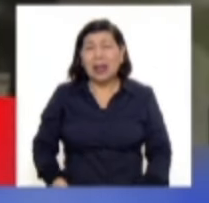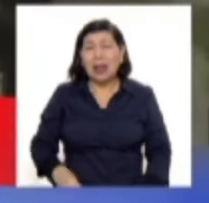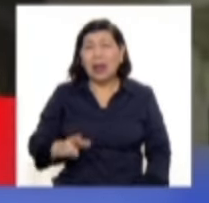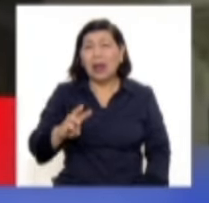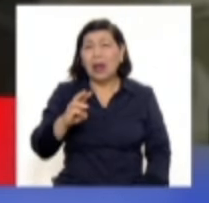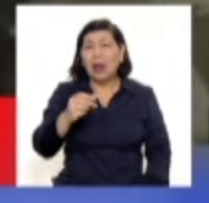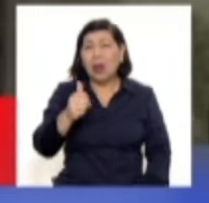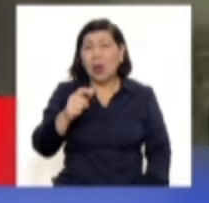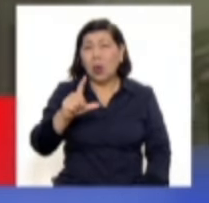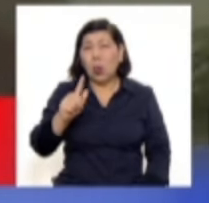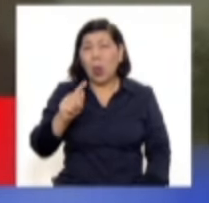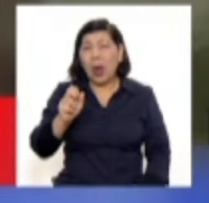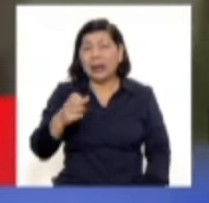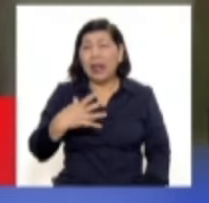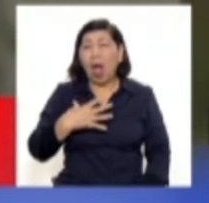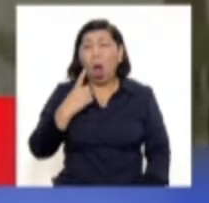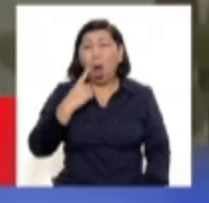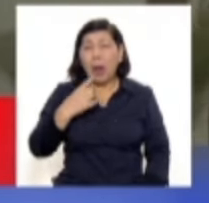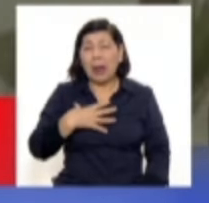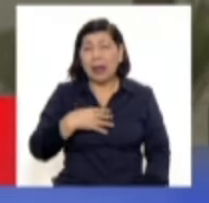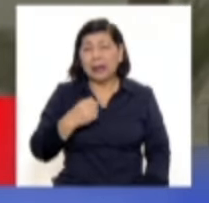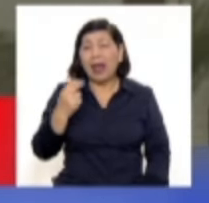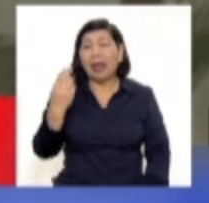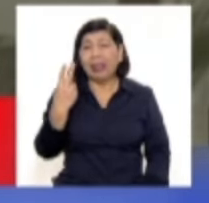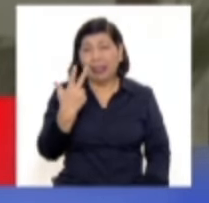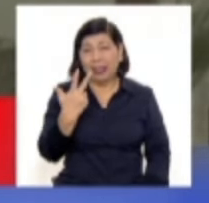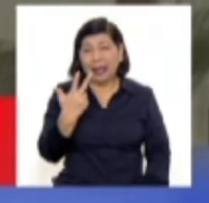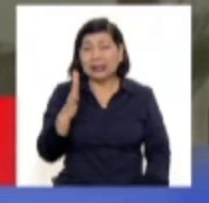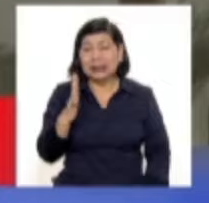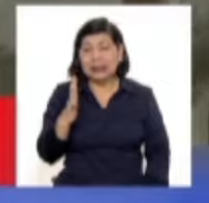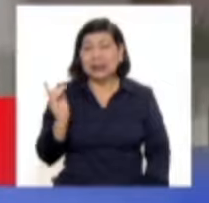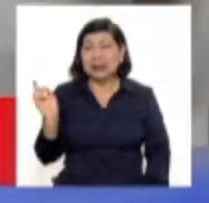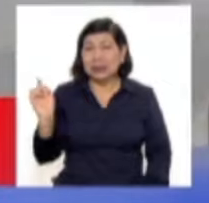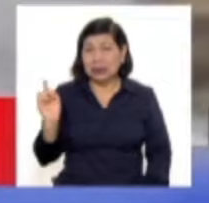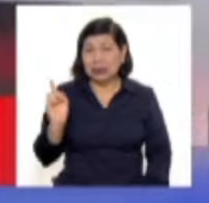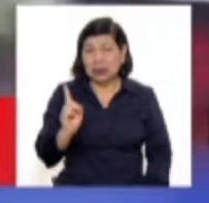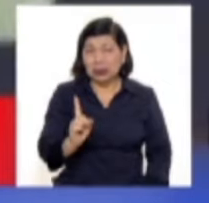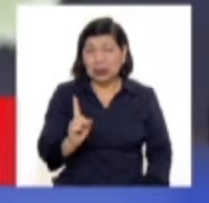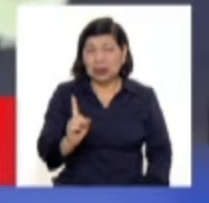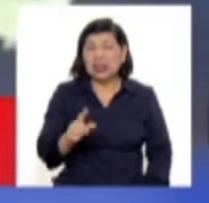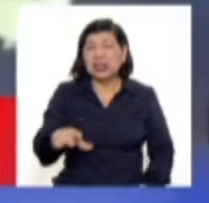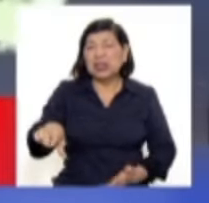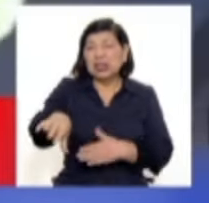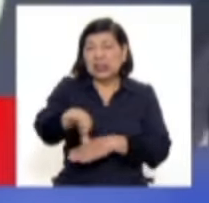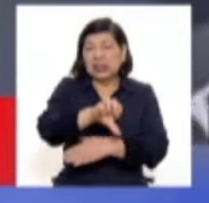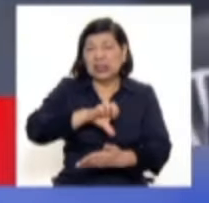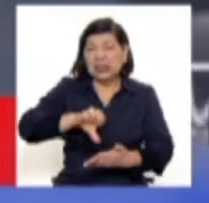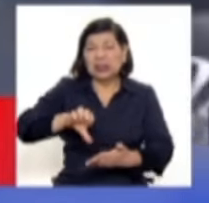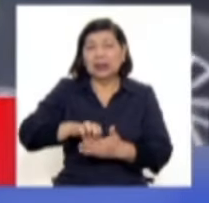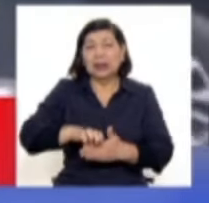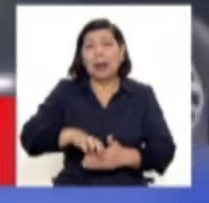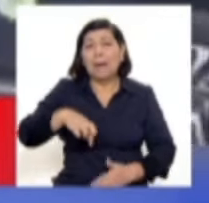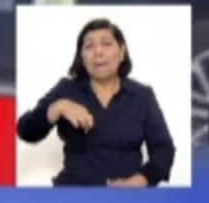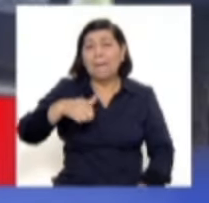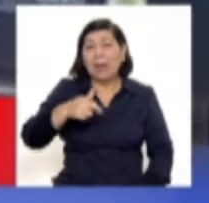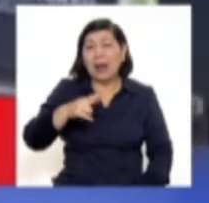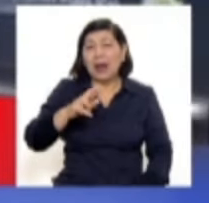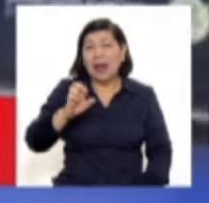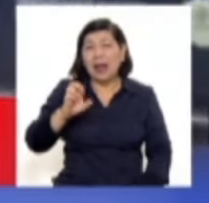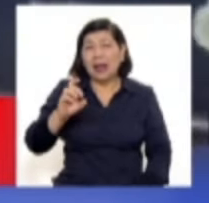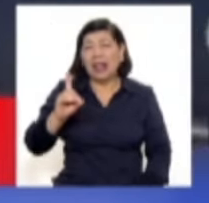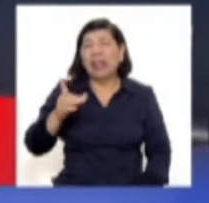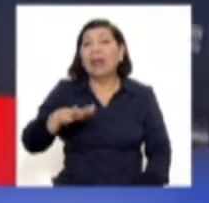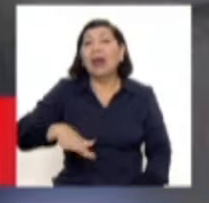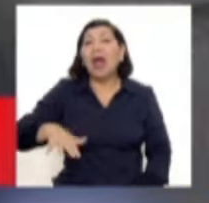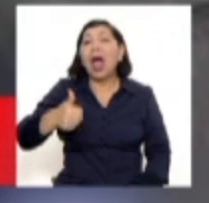Walter Román Salazar, de 35 años, era un taxista que llegó a la cevichería ubicada en la avenida José Paredes Roncal,